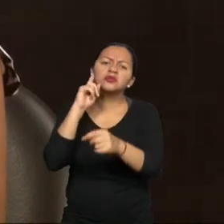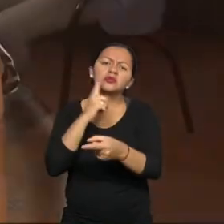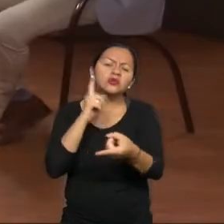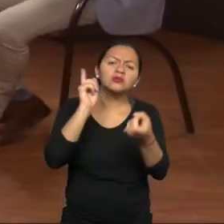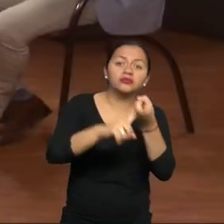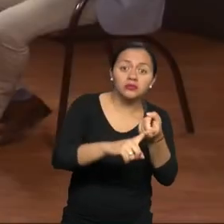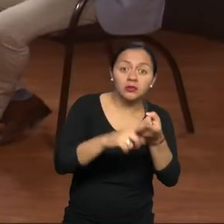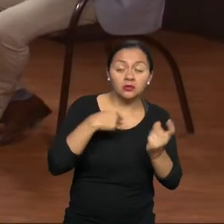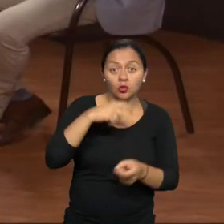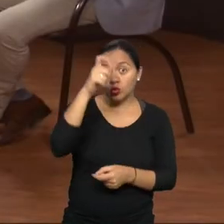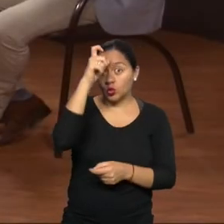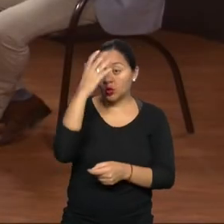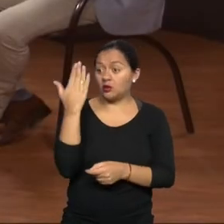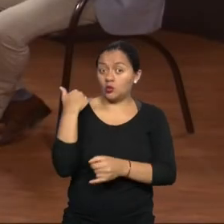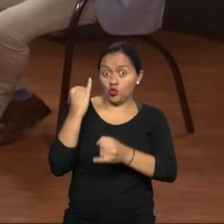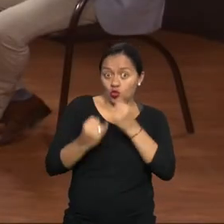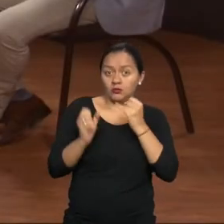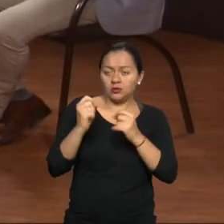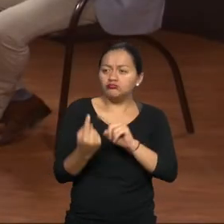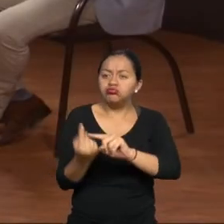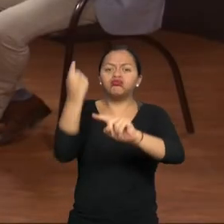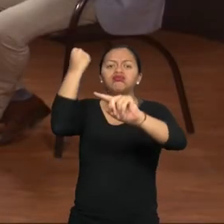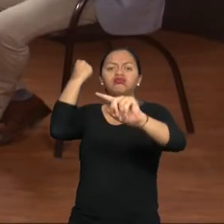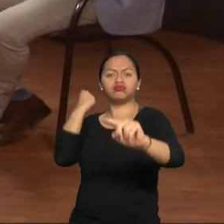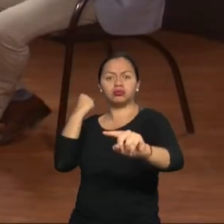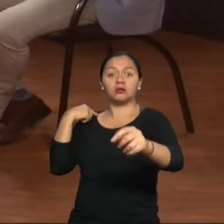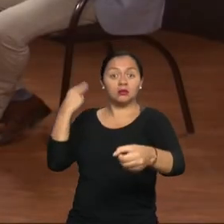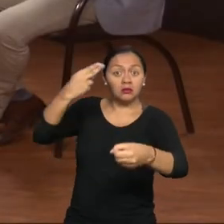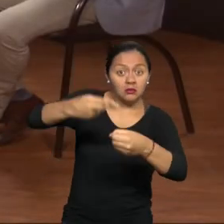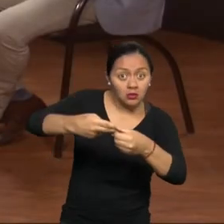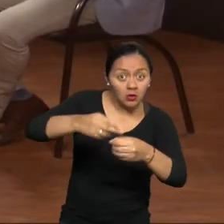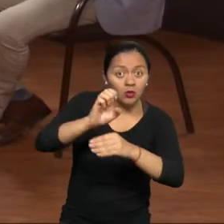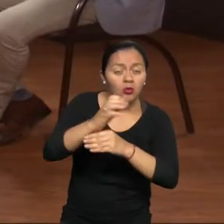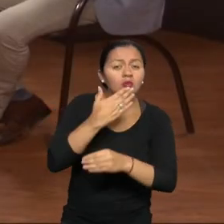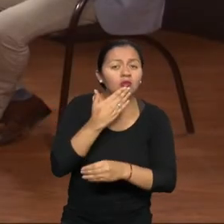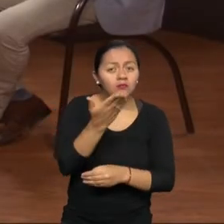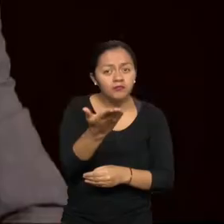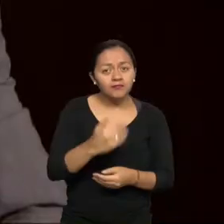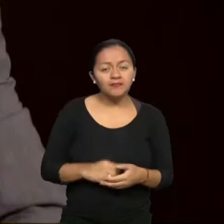Turquía creo que es el último. ¿Pero en cuáles más ustedes han estado con presencia? ¿Y cómo les ha ido?